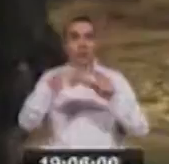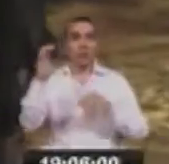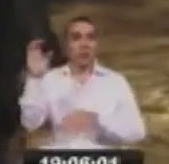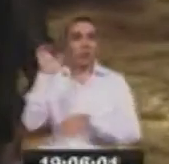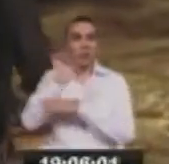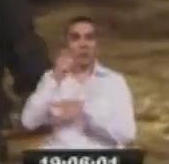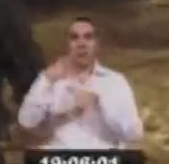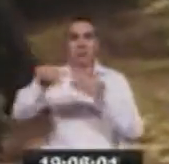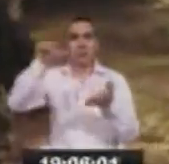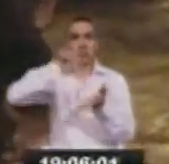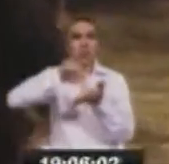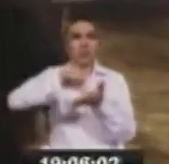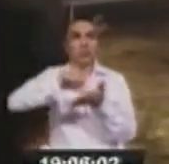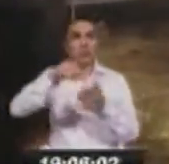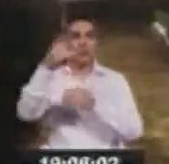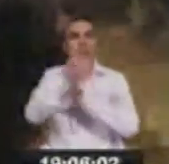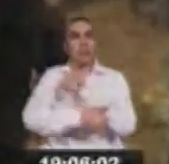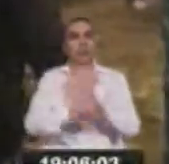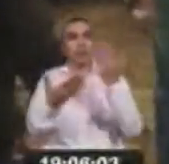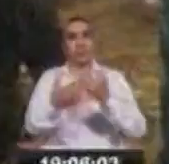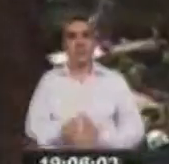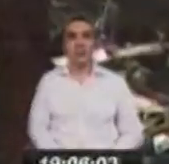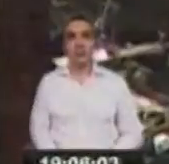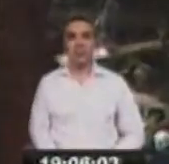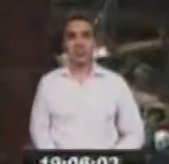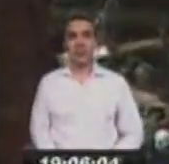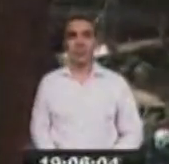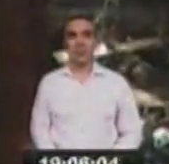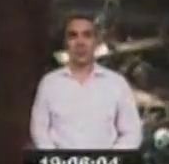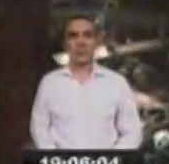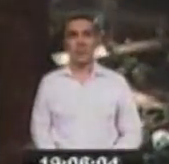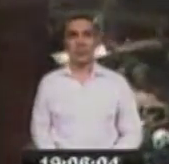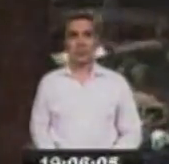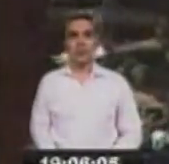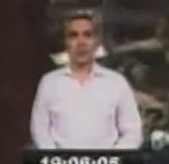otras ciudades costeras del país. Juan Pablo Ruiz, TC Televisión.